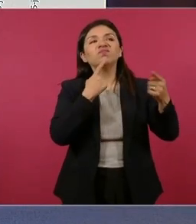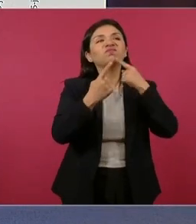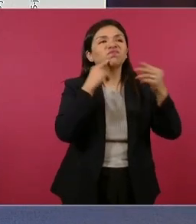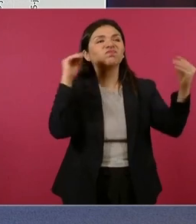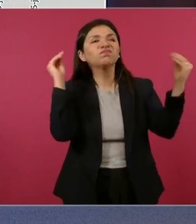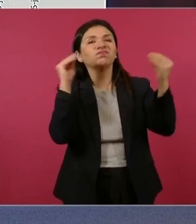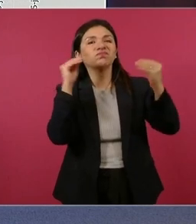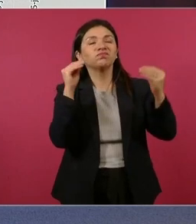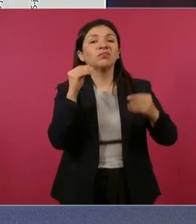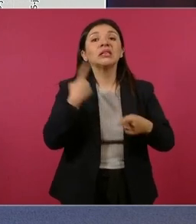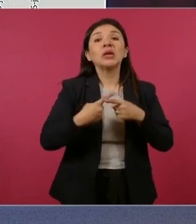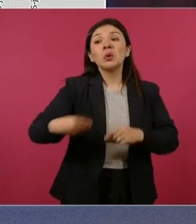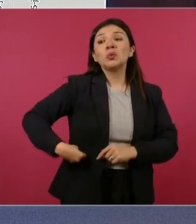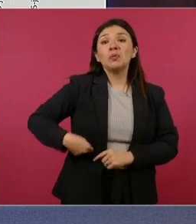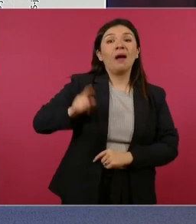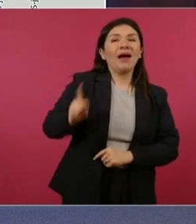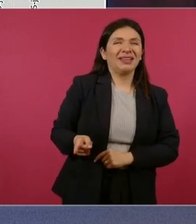pero esta es la realidad.